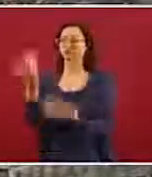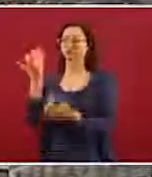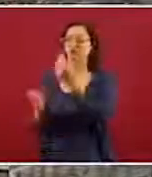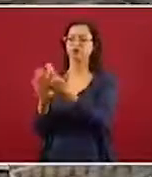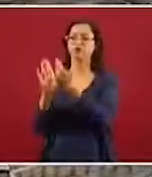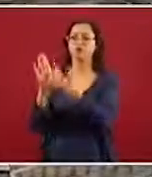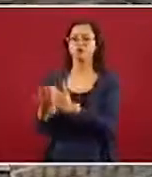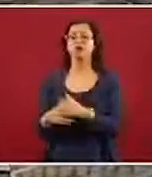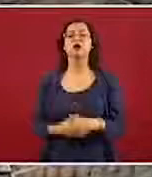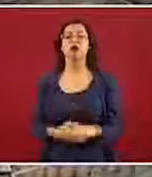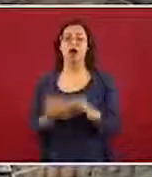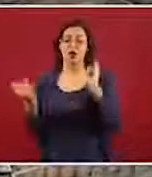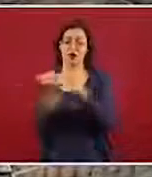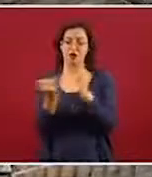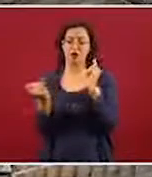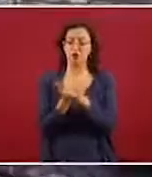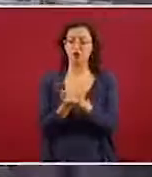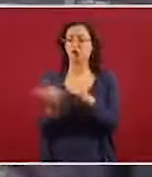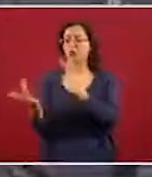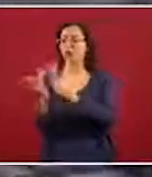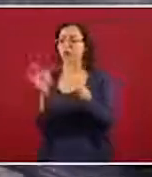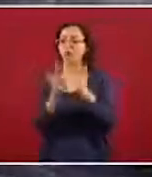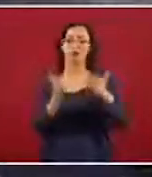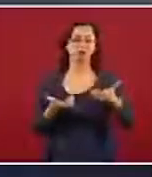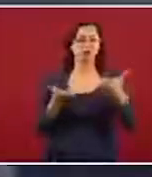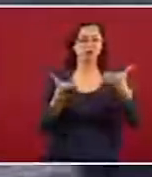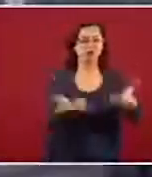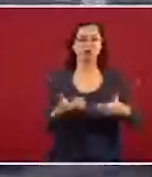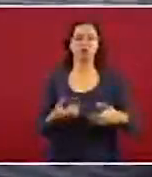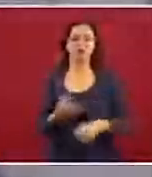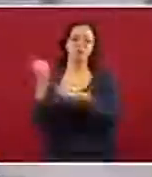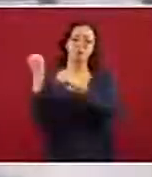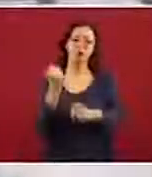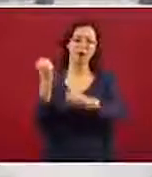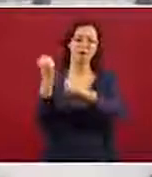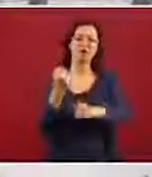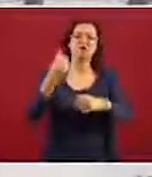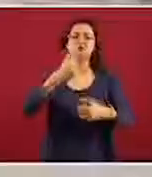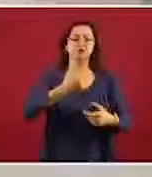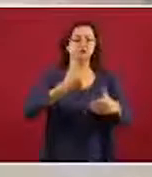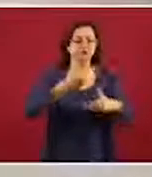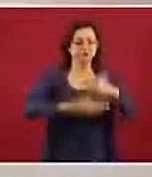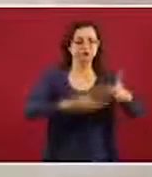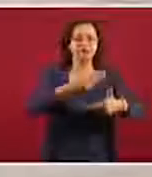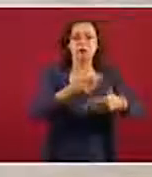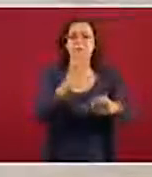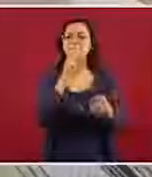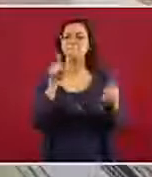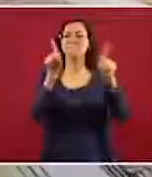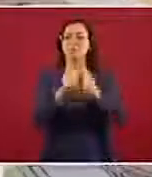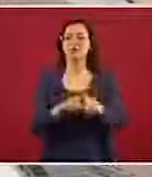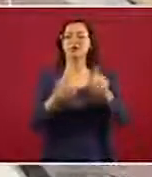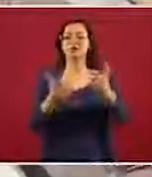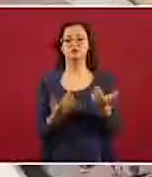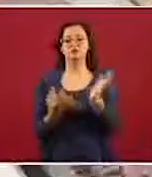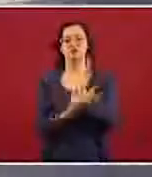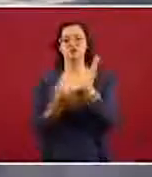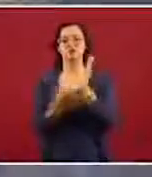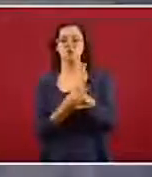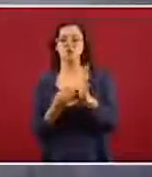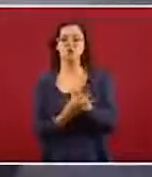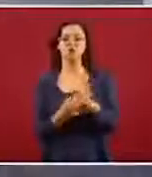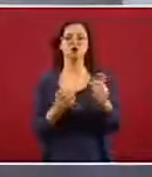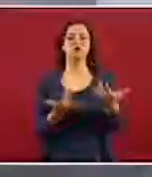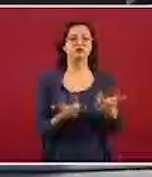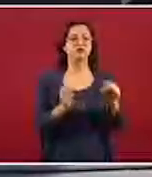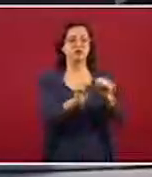de terraplenes en vialidades de interconexión. En la terminal de pasajeros, se continúa con el montaje de la estructura metálica en las salas de última